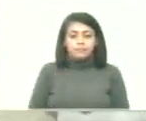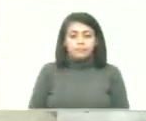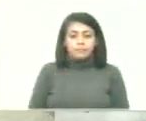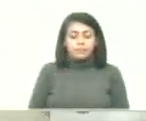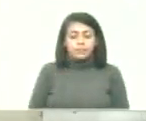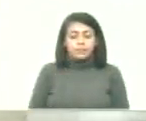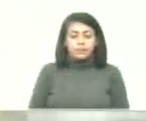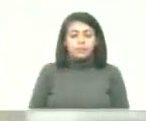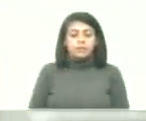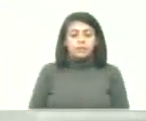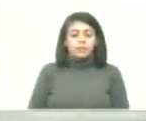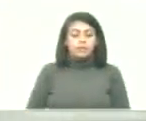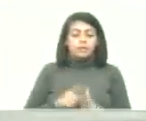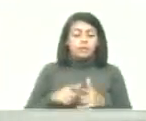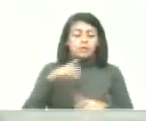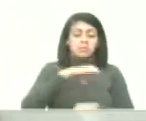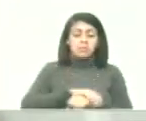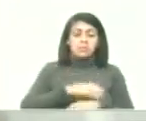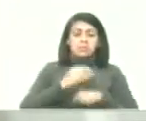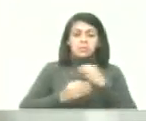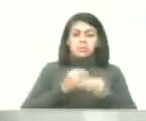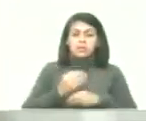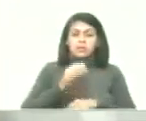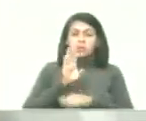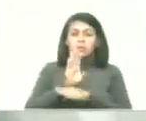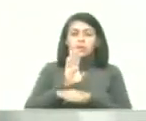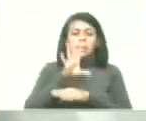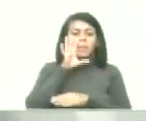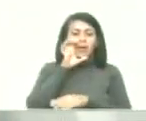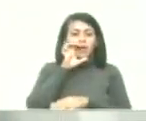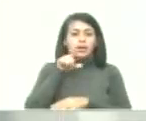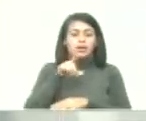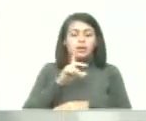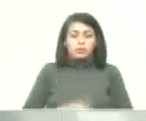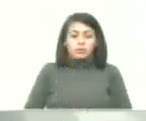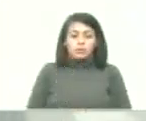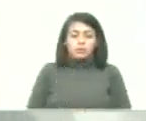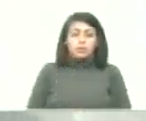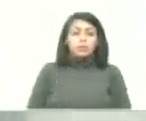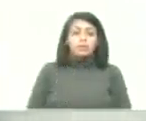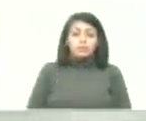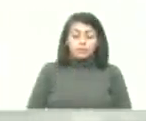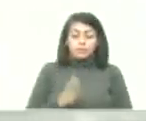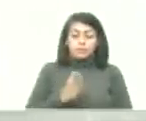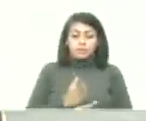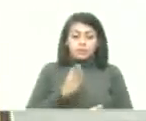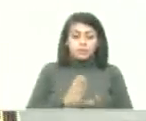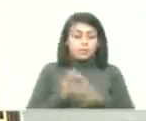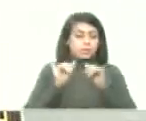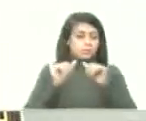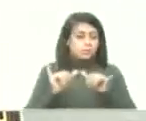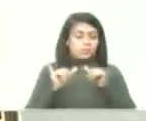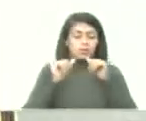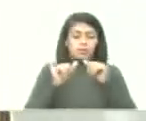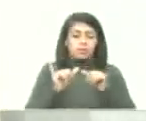ay, me están poniendo preso una señora que lo que hace es cuidar perritos. Y esto siempre es así.